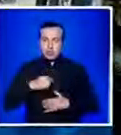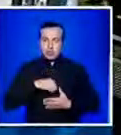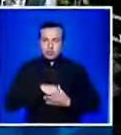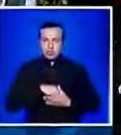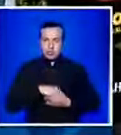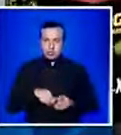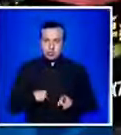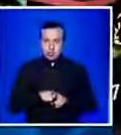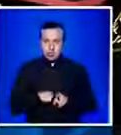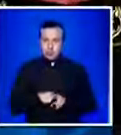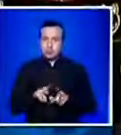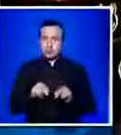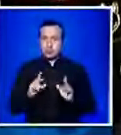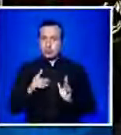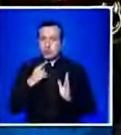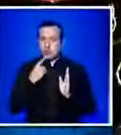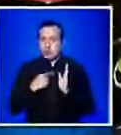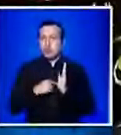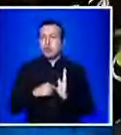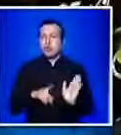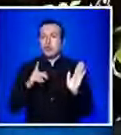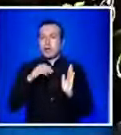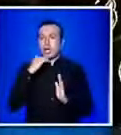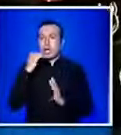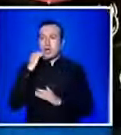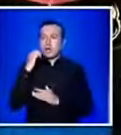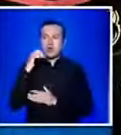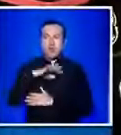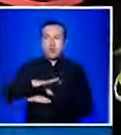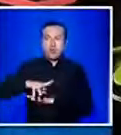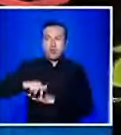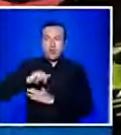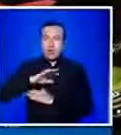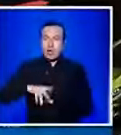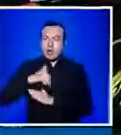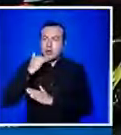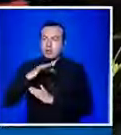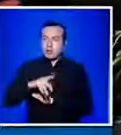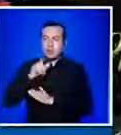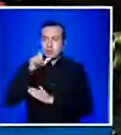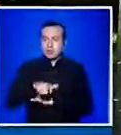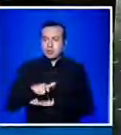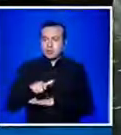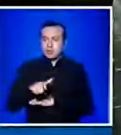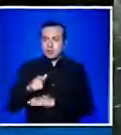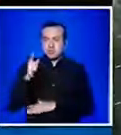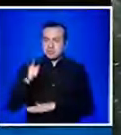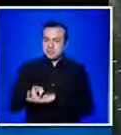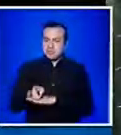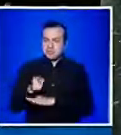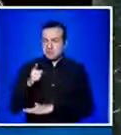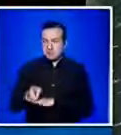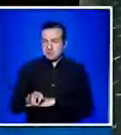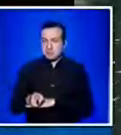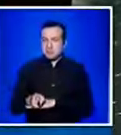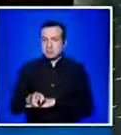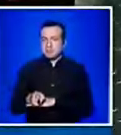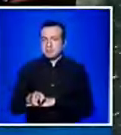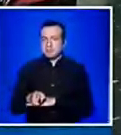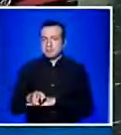que en caso de un asalto, en este caso el delincuente nos obligaría a...